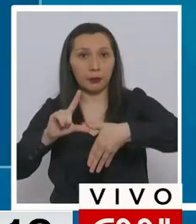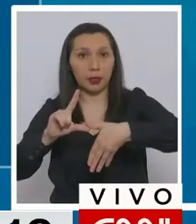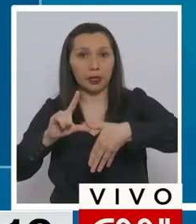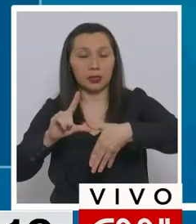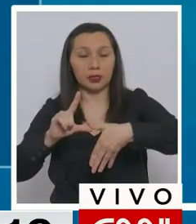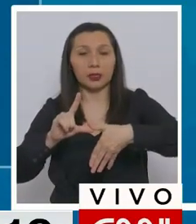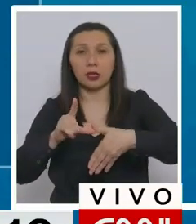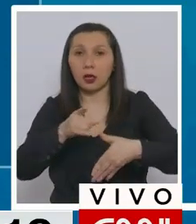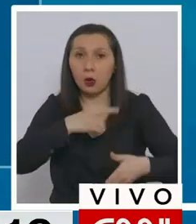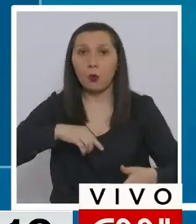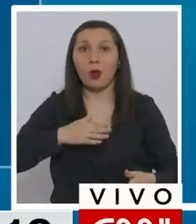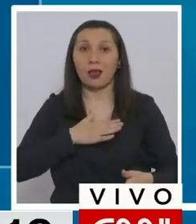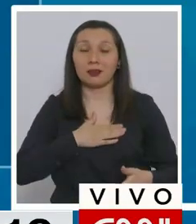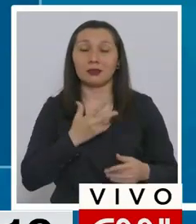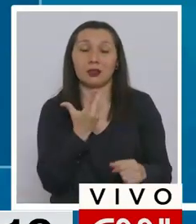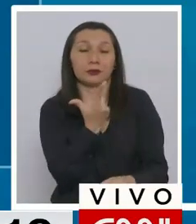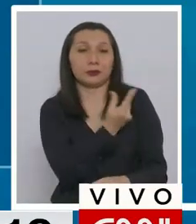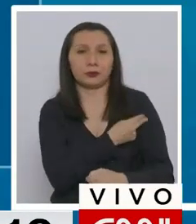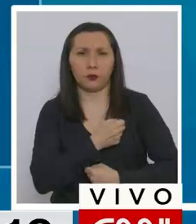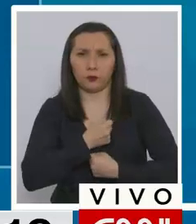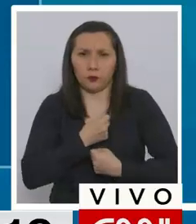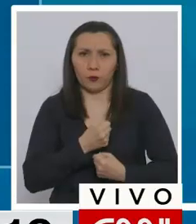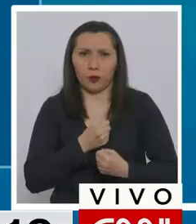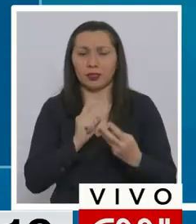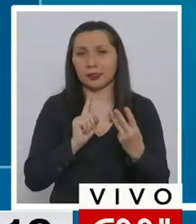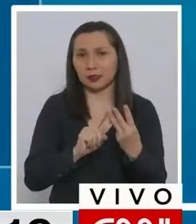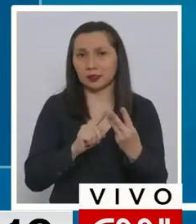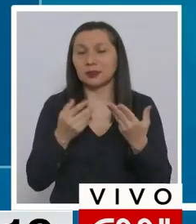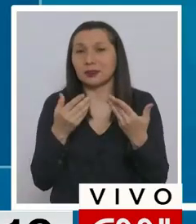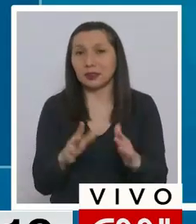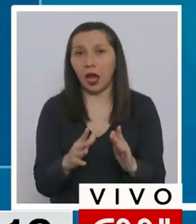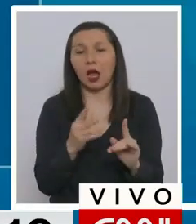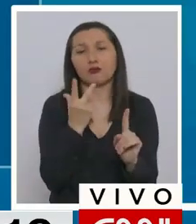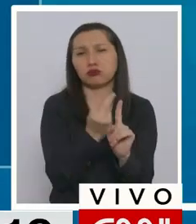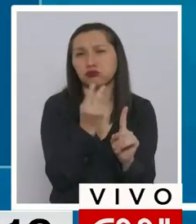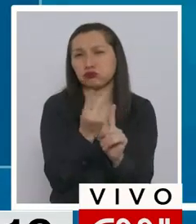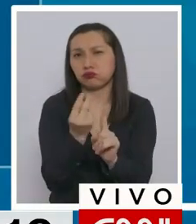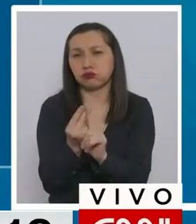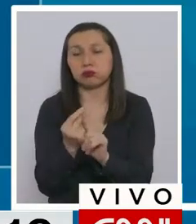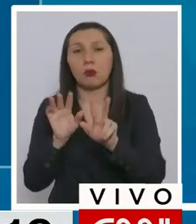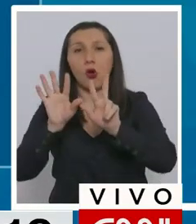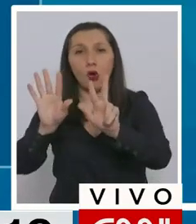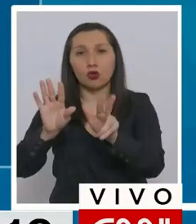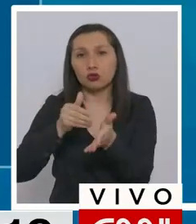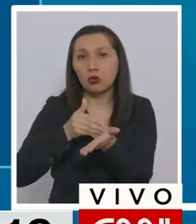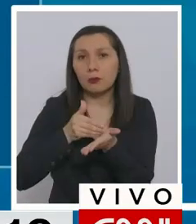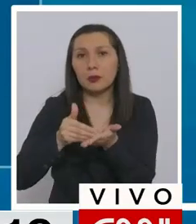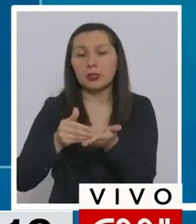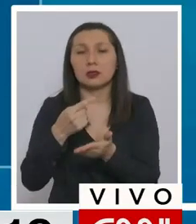objetivo mayor de 18 años con una dosis y hemos logrado vacunar al